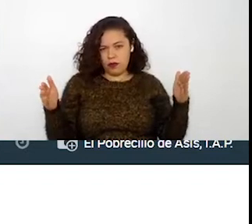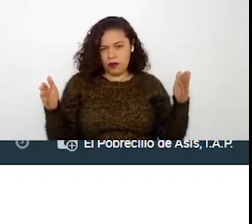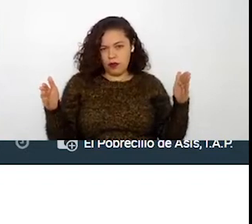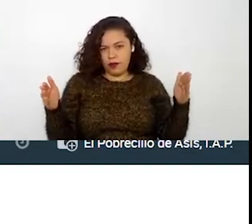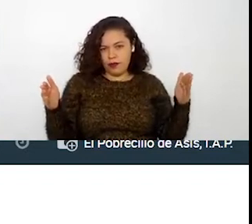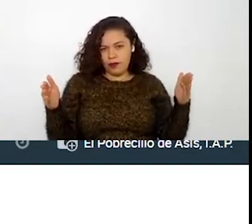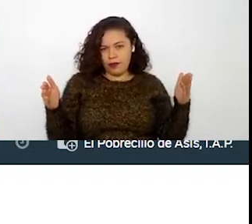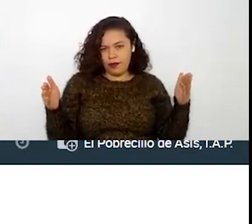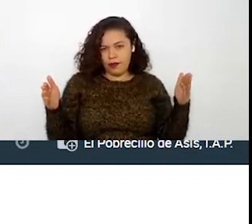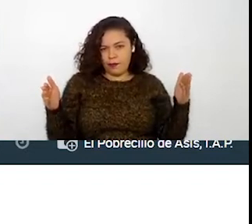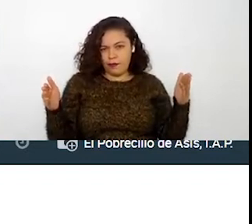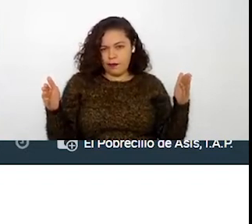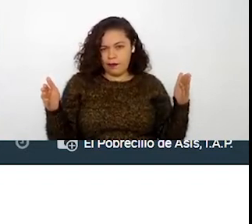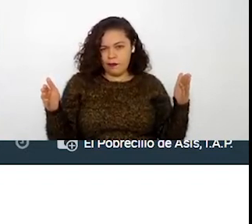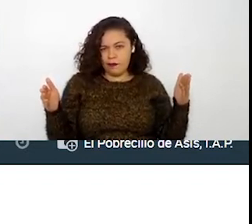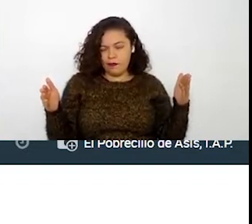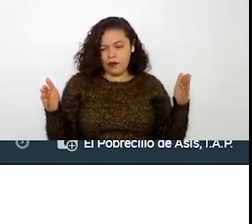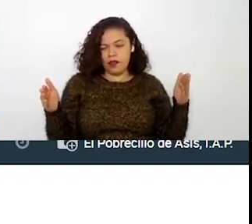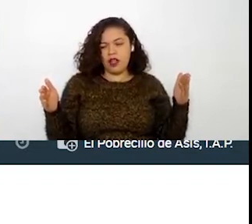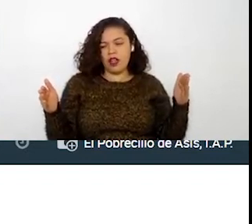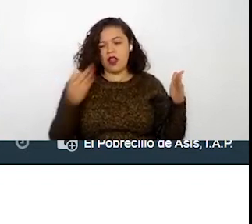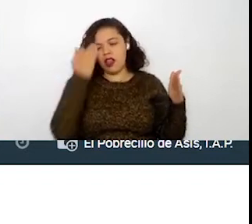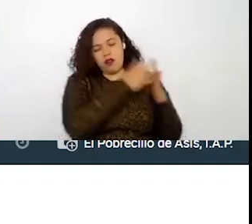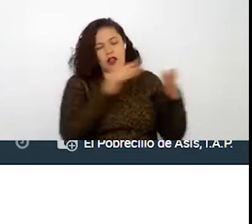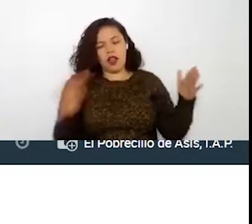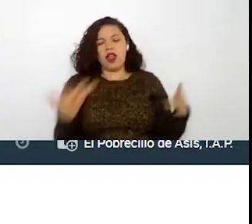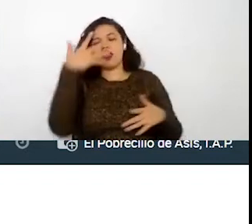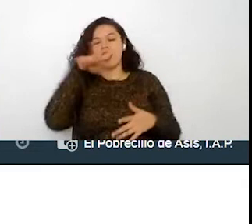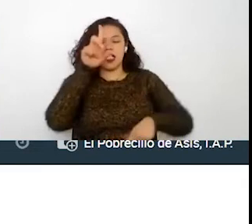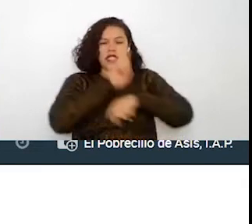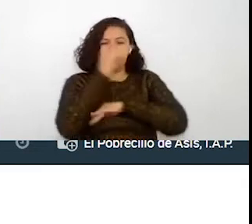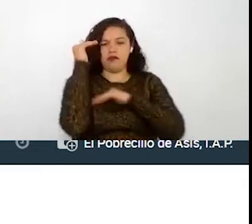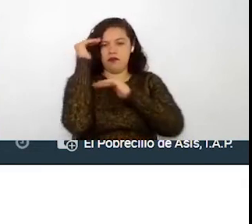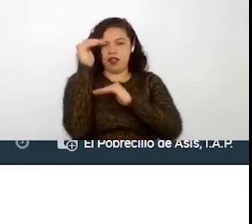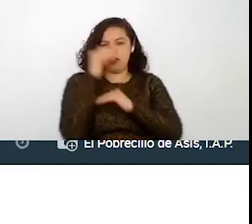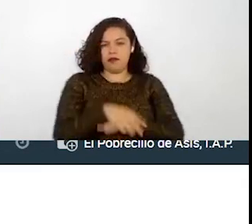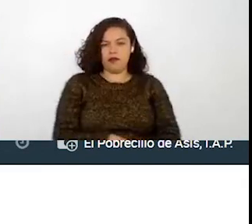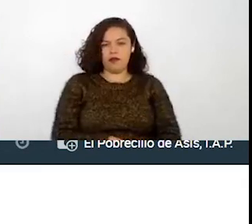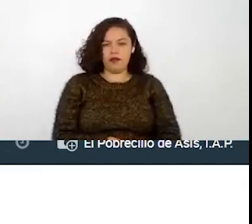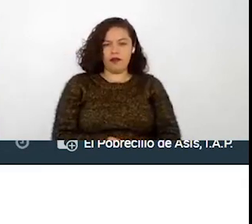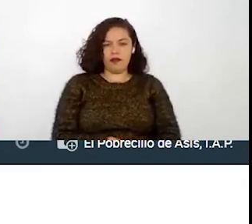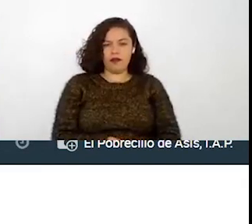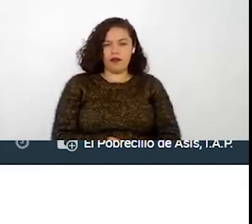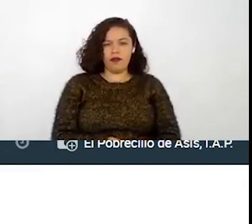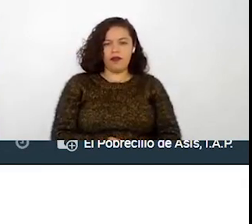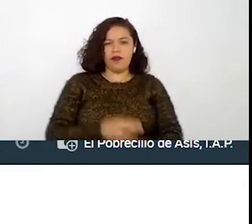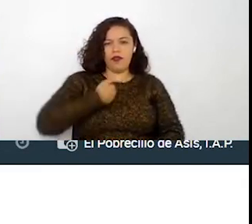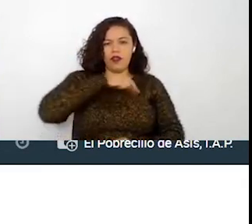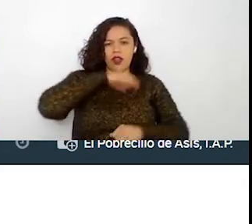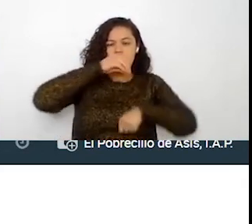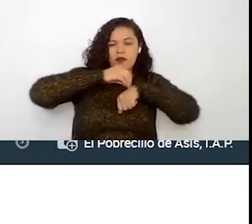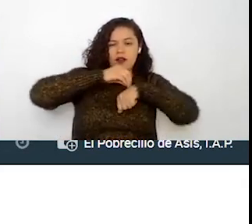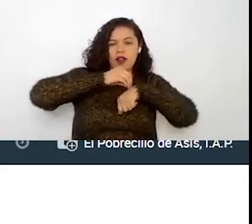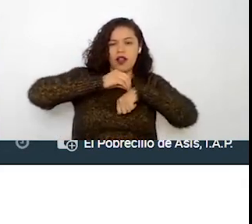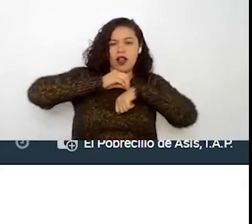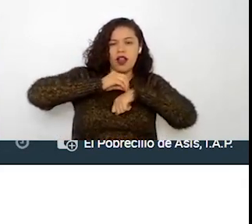de de 10 sesiones más sí Entonces nosotros aquí por eso señalábamos estos